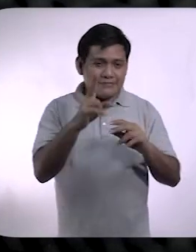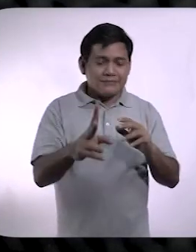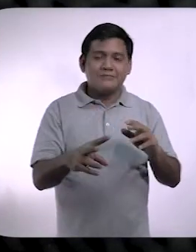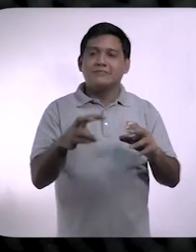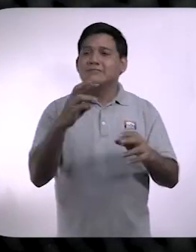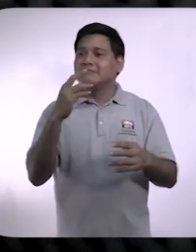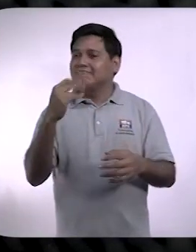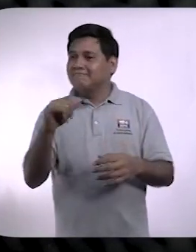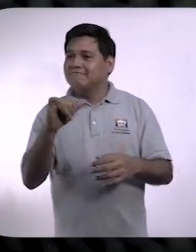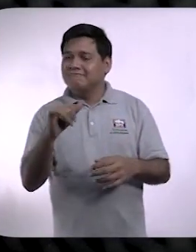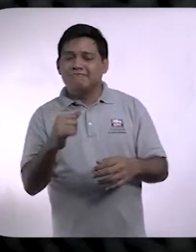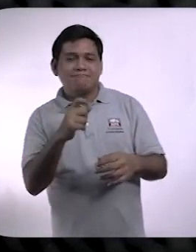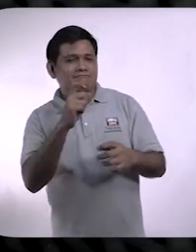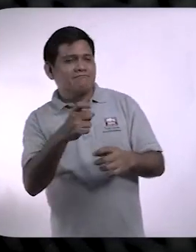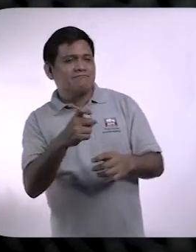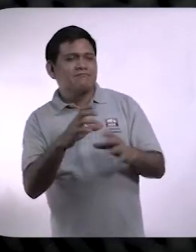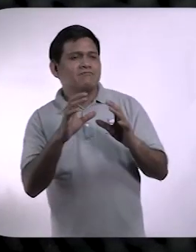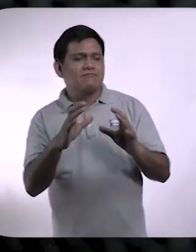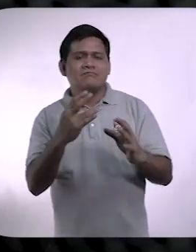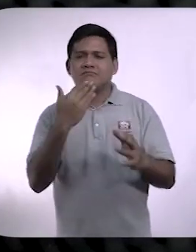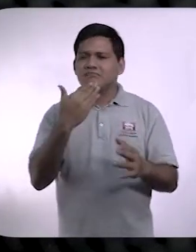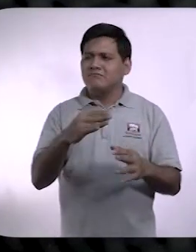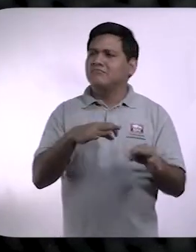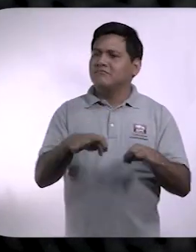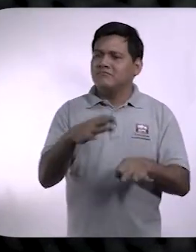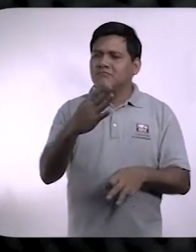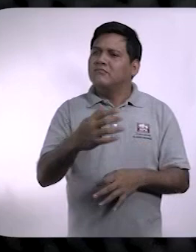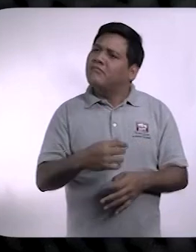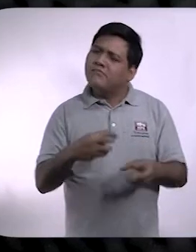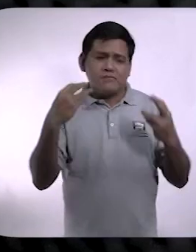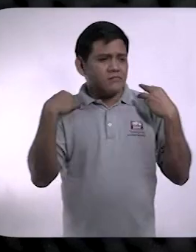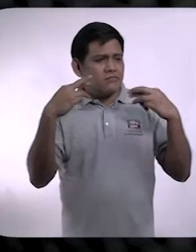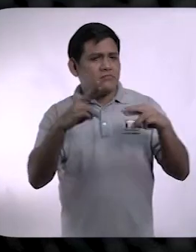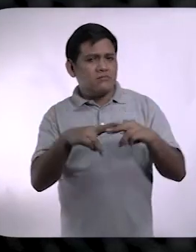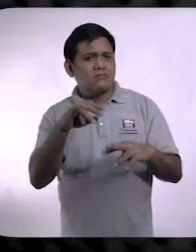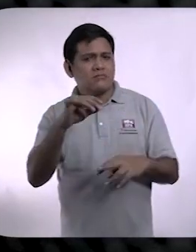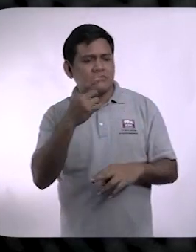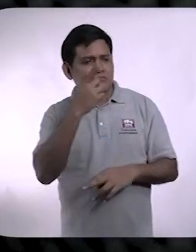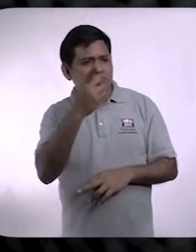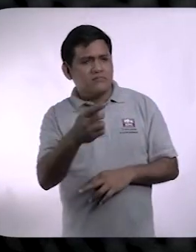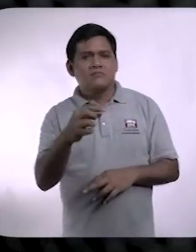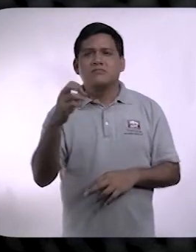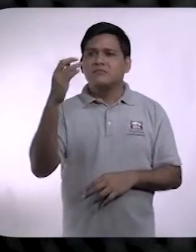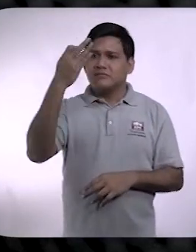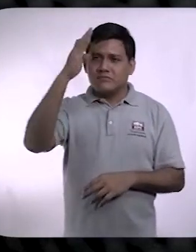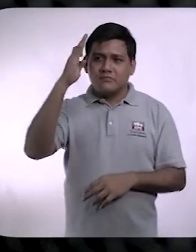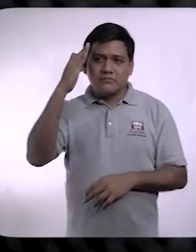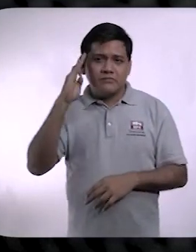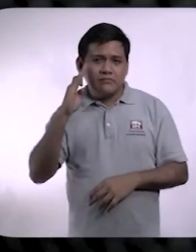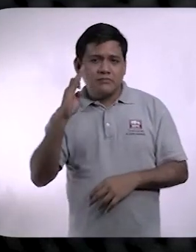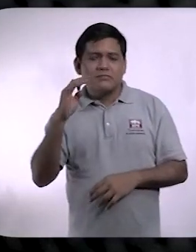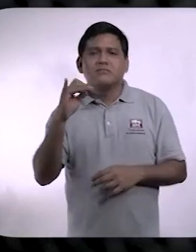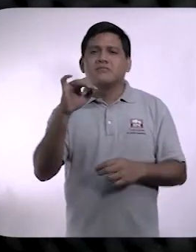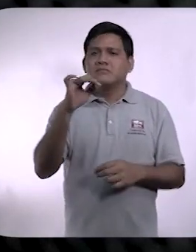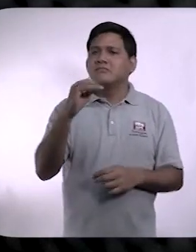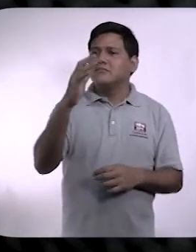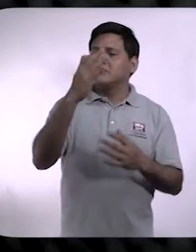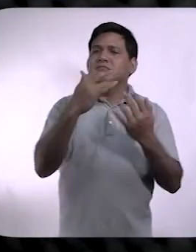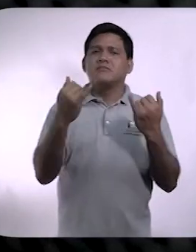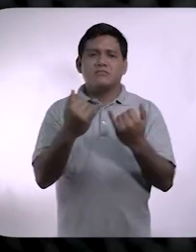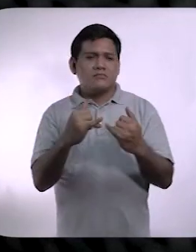específicamente para que diera este resultado, maestro. Entonces, pues sí, como dice Félix, estamos orgullosos que en el Instituto